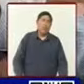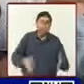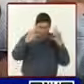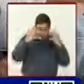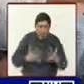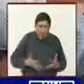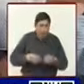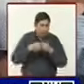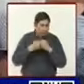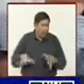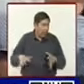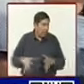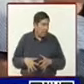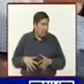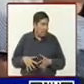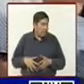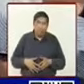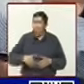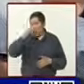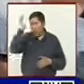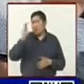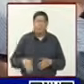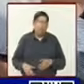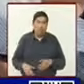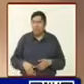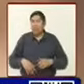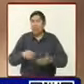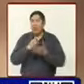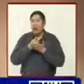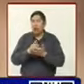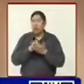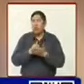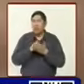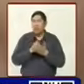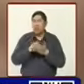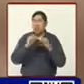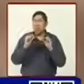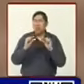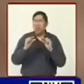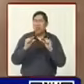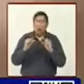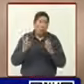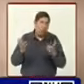Lamentablemente, pues las pérdidas son mucho más mayores. Las ayudas definitivamente son paliativas.